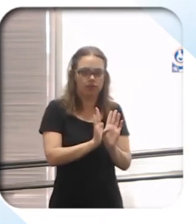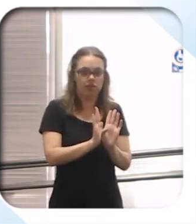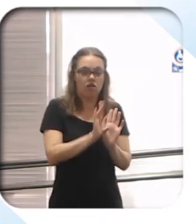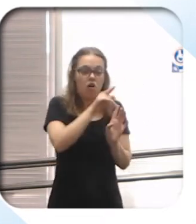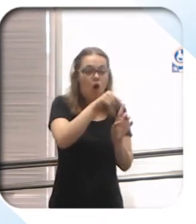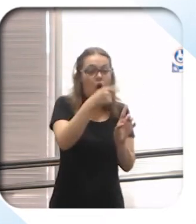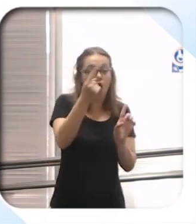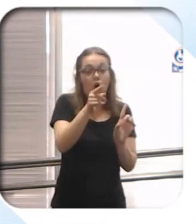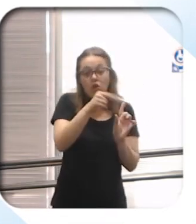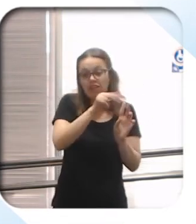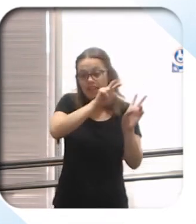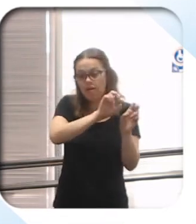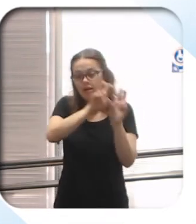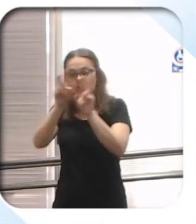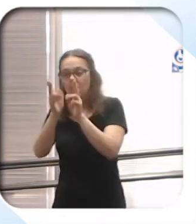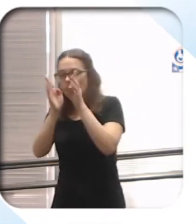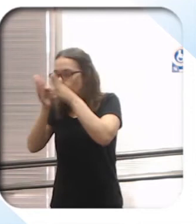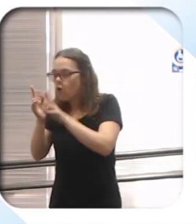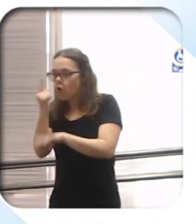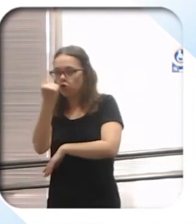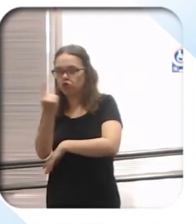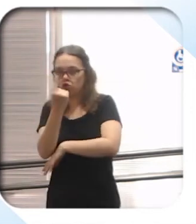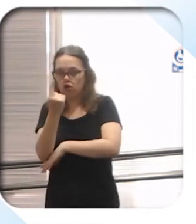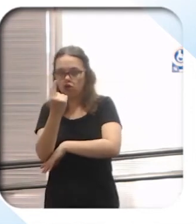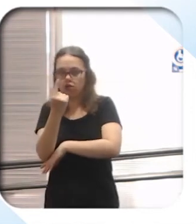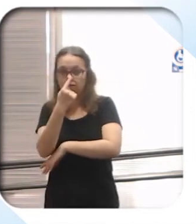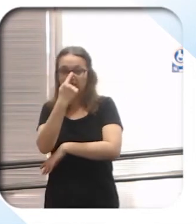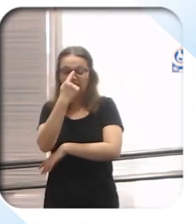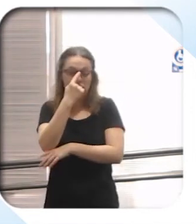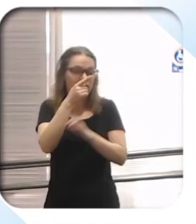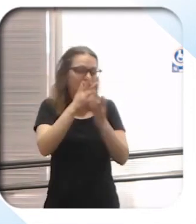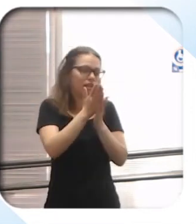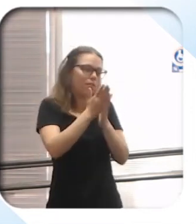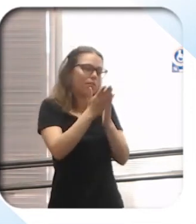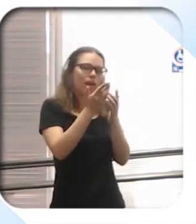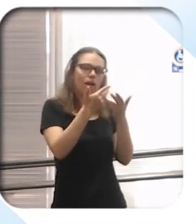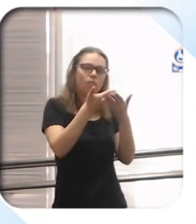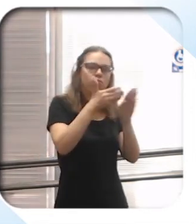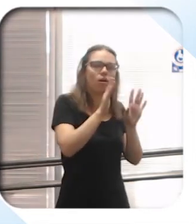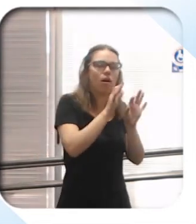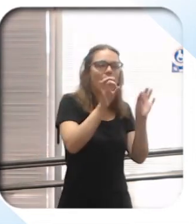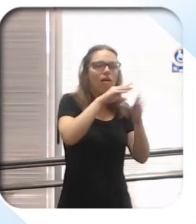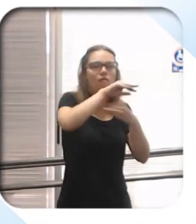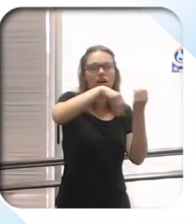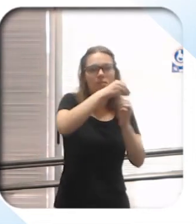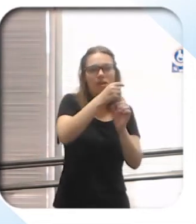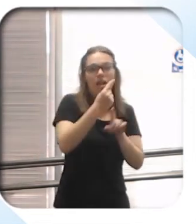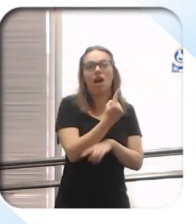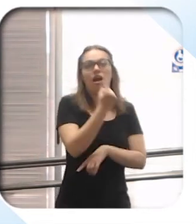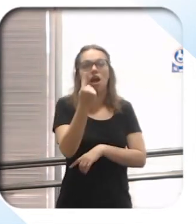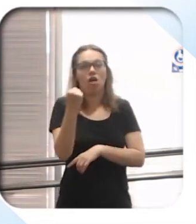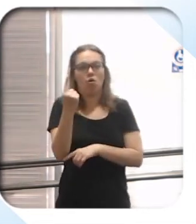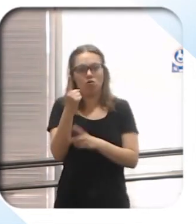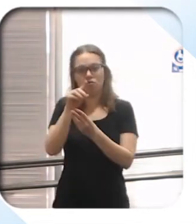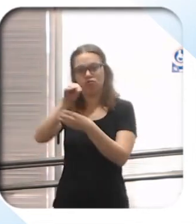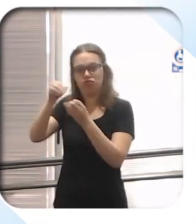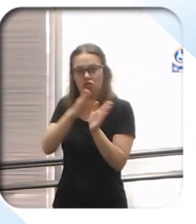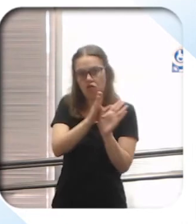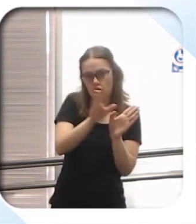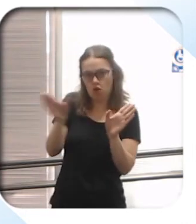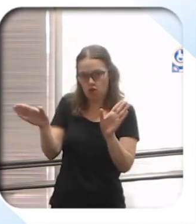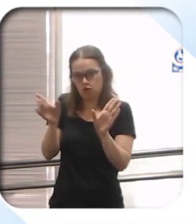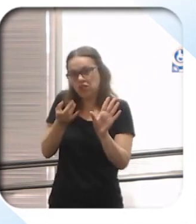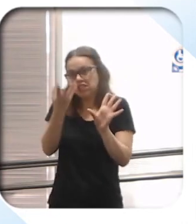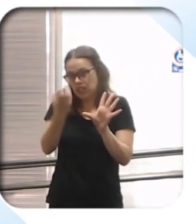una consulta individual, y tienen el espacio abierto siempre para ellos y su familia en forma individual, ¿verdad? En el